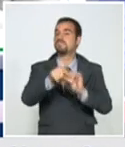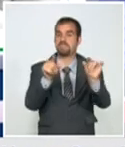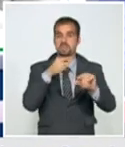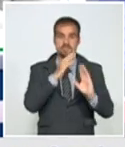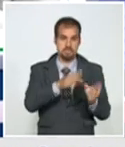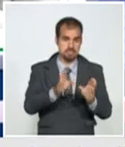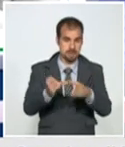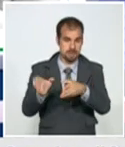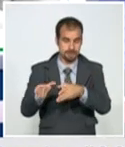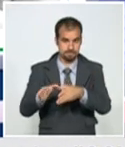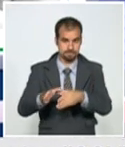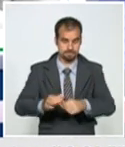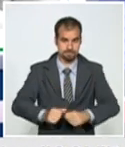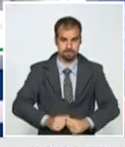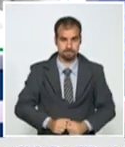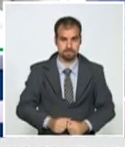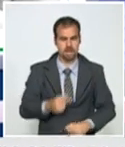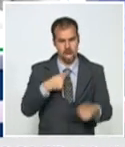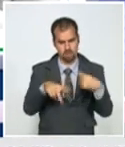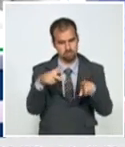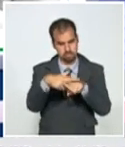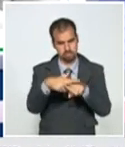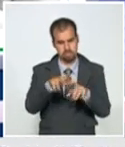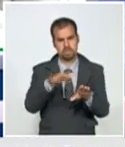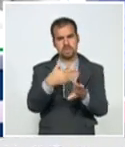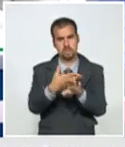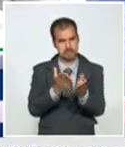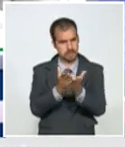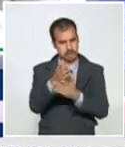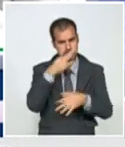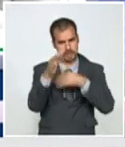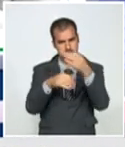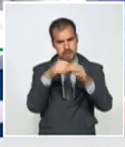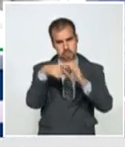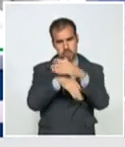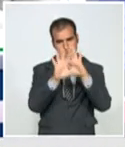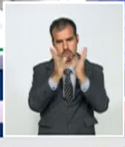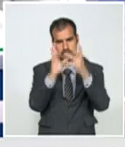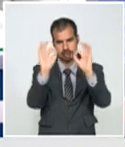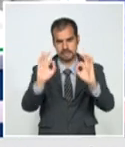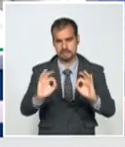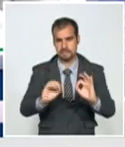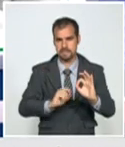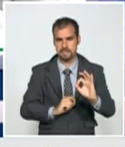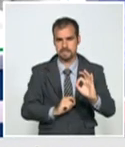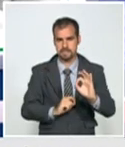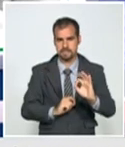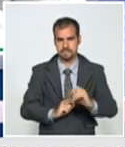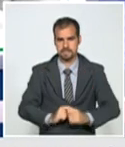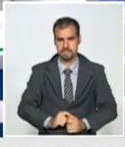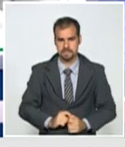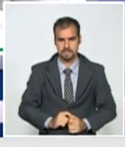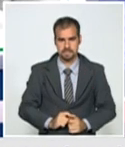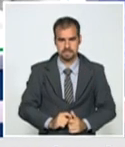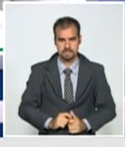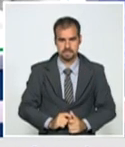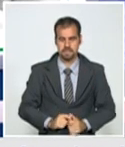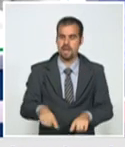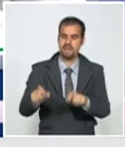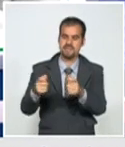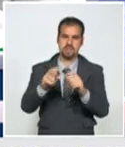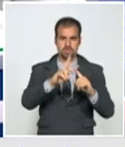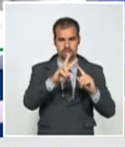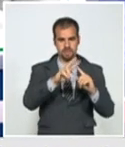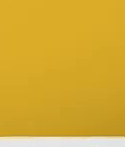personas. Vamos a una pausa y continuamos con esta conferencia de prensa que transmite el sistema de la radio y la